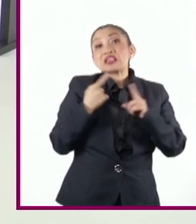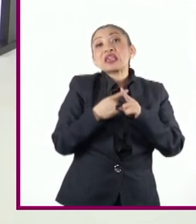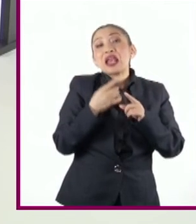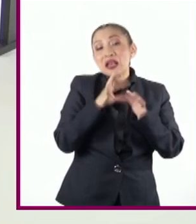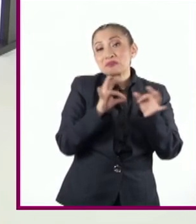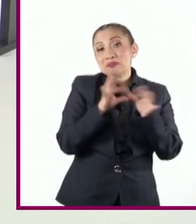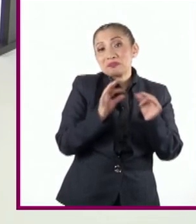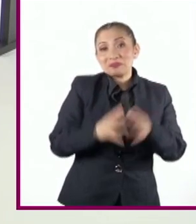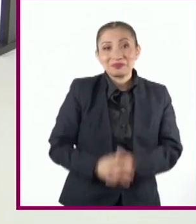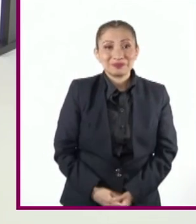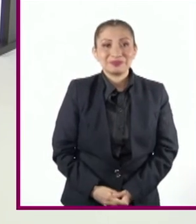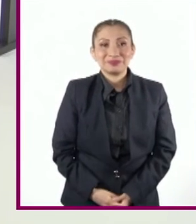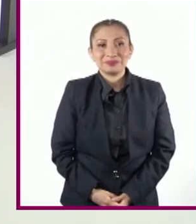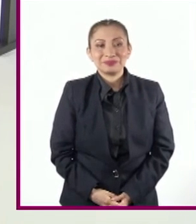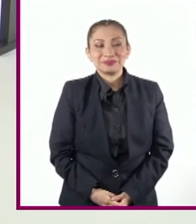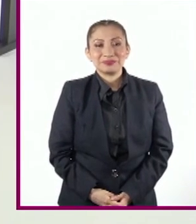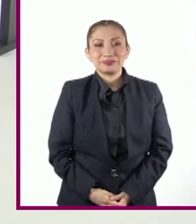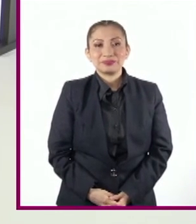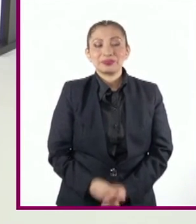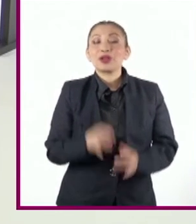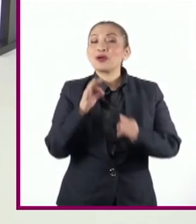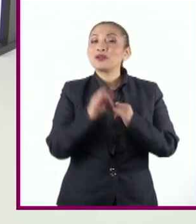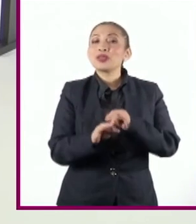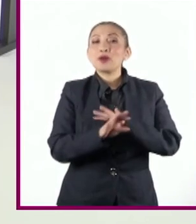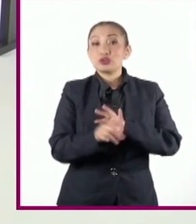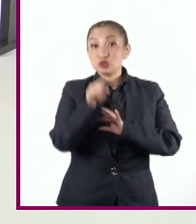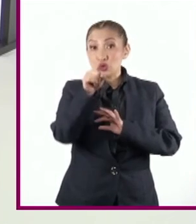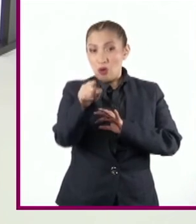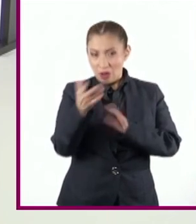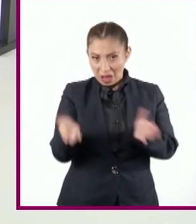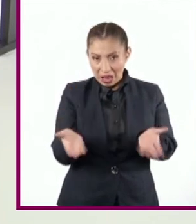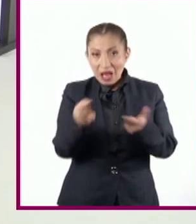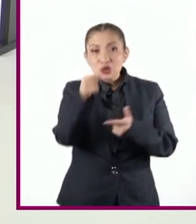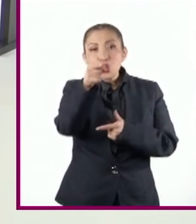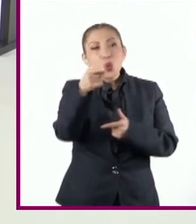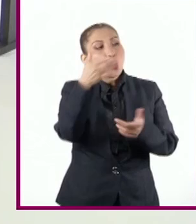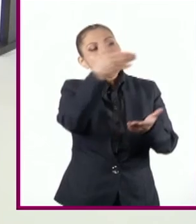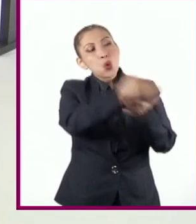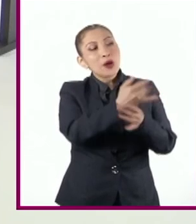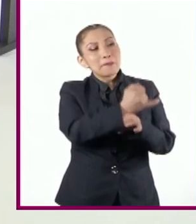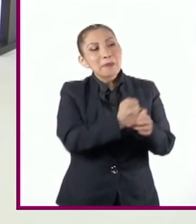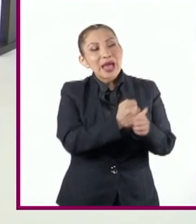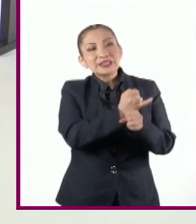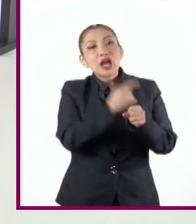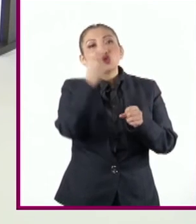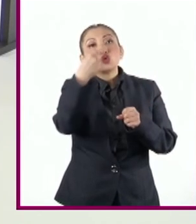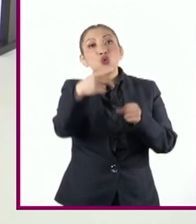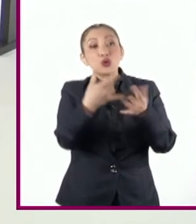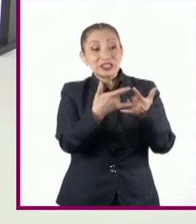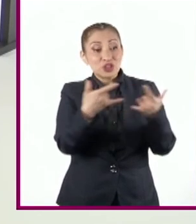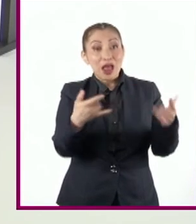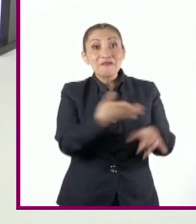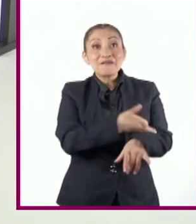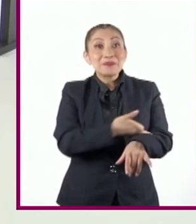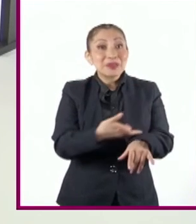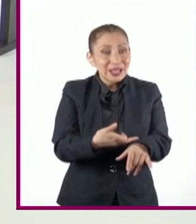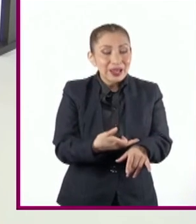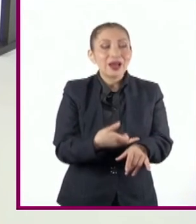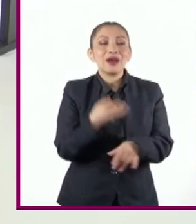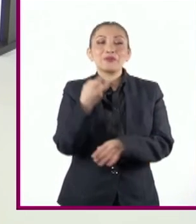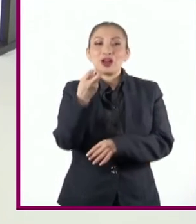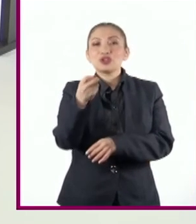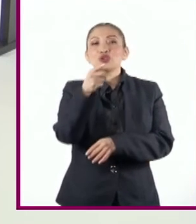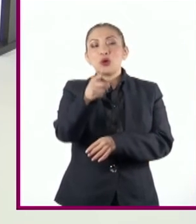narre. Por último, los reto a que indaguen y realicen la historia de su familia. Para